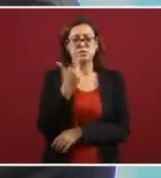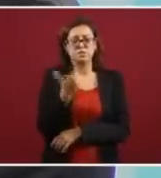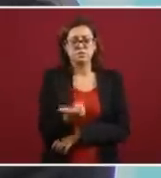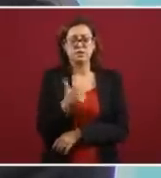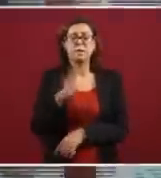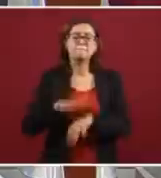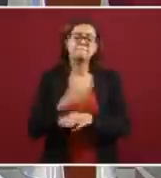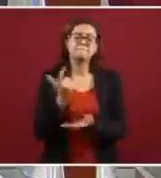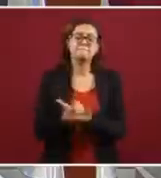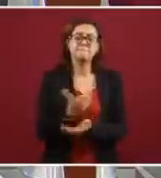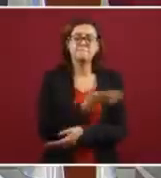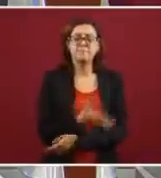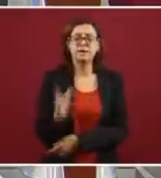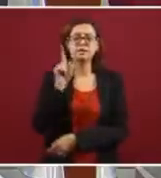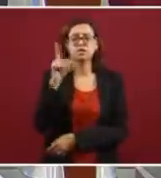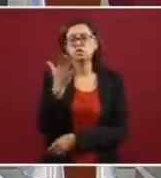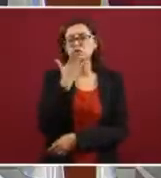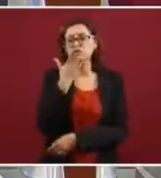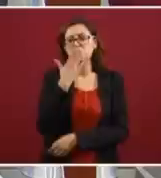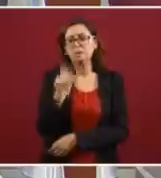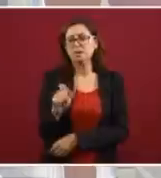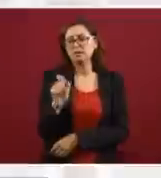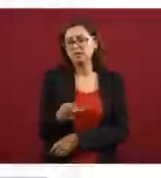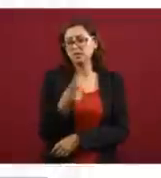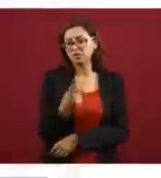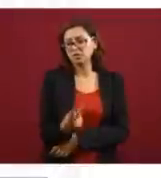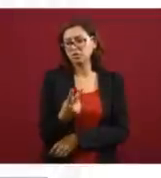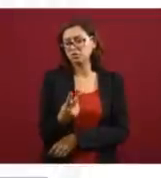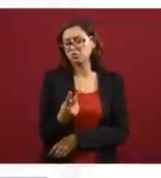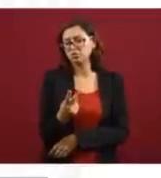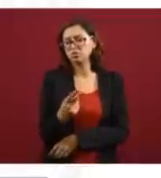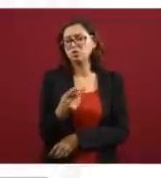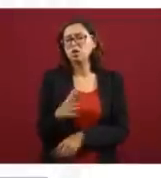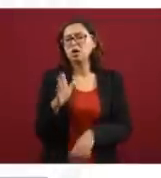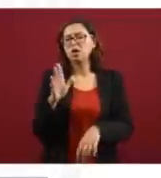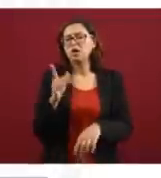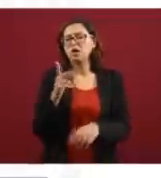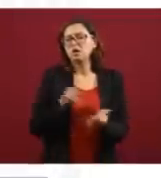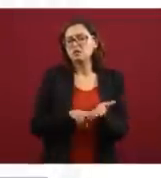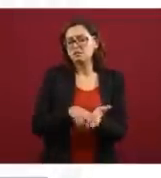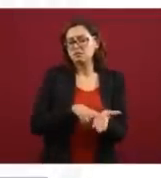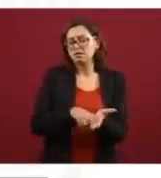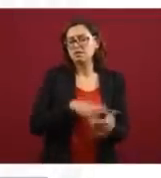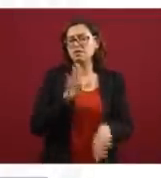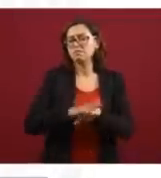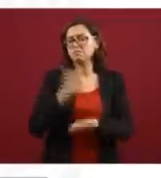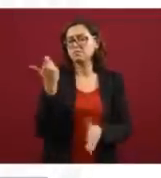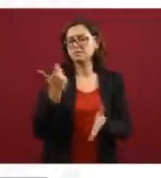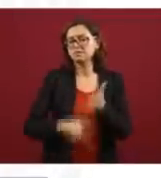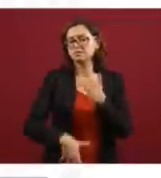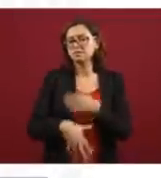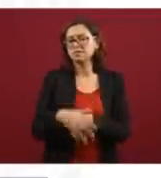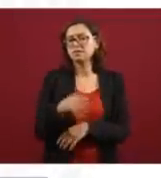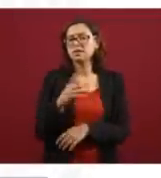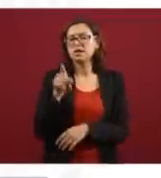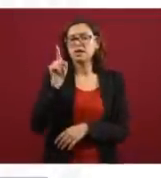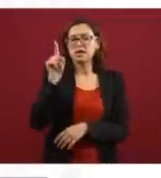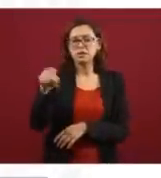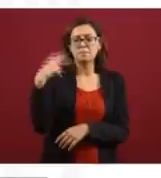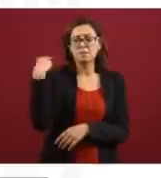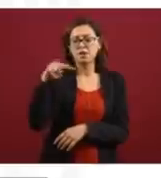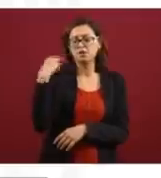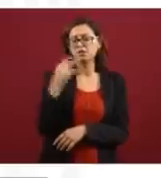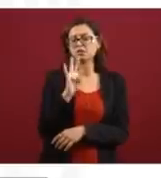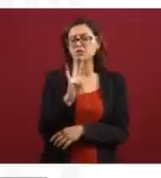más cara en Santa Ana, Sonora, con 22.99 pesos. Mientras que en el diésel, el más económico lo encontramos en Medellín de Bravo,